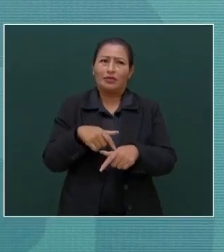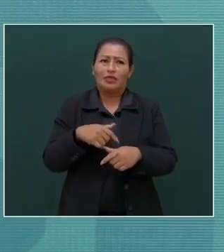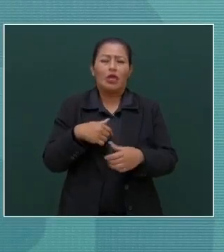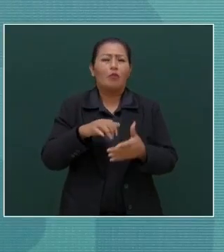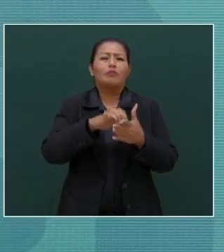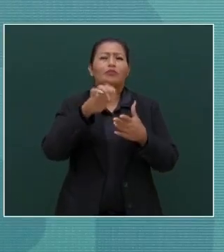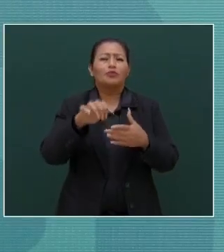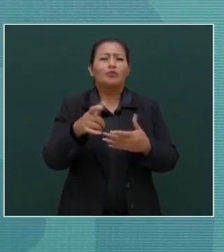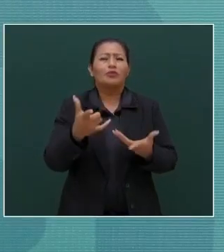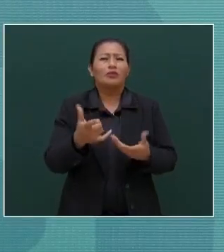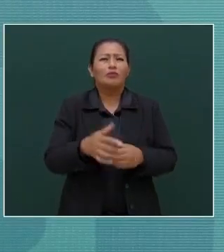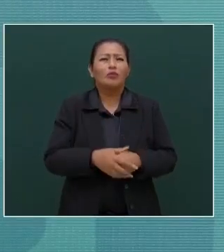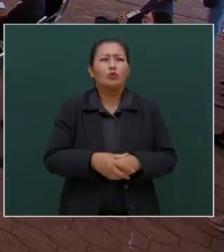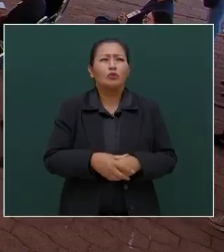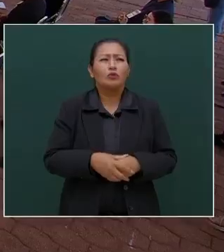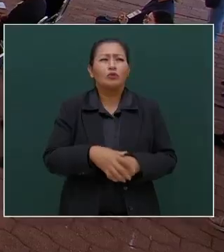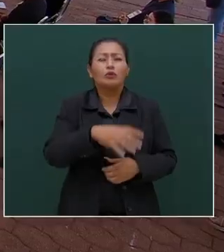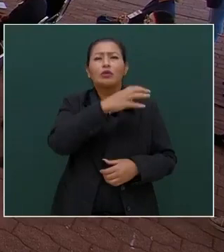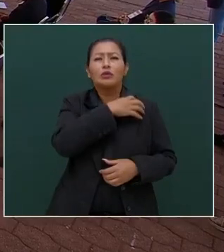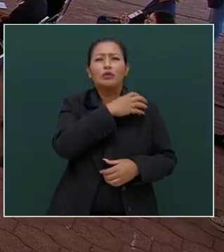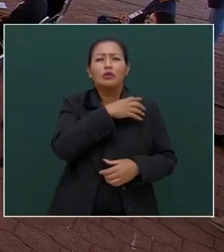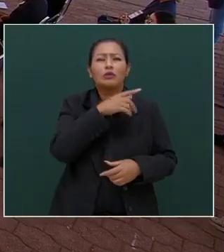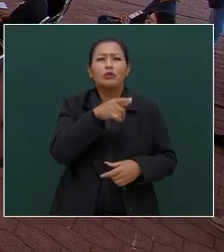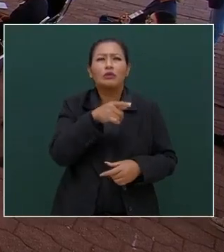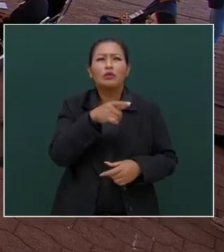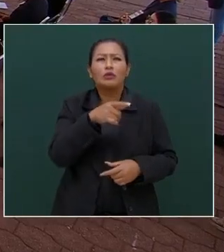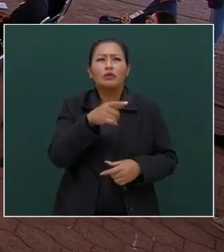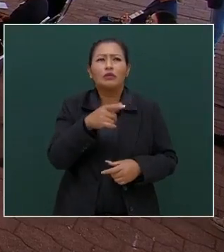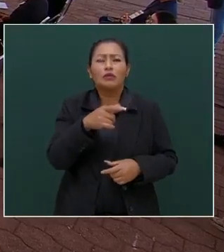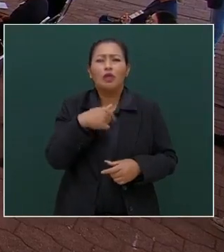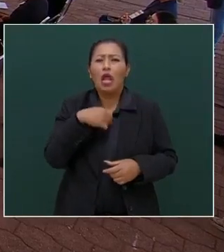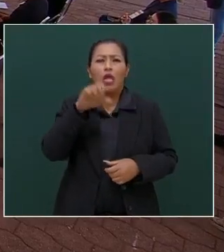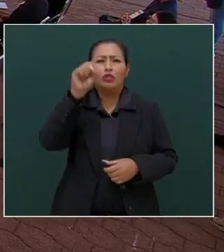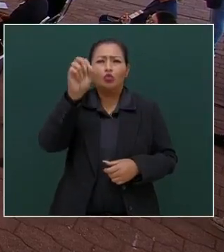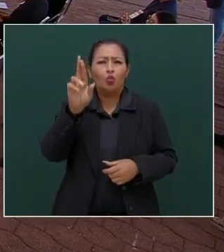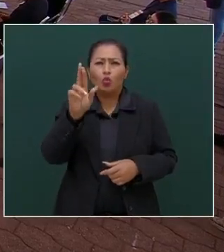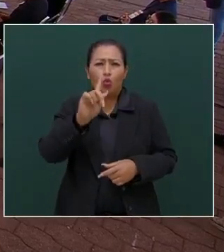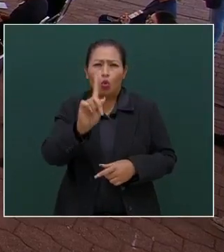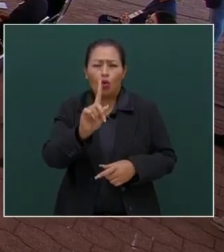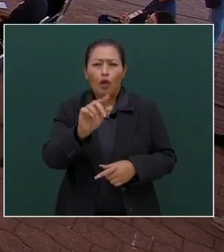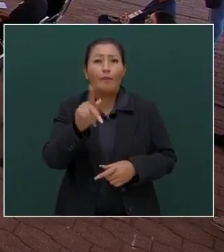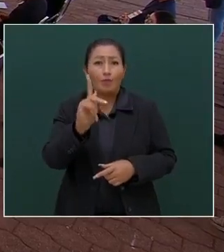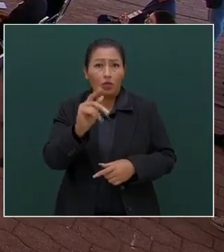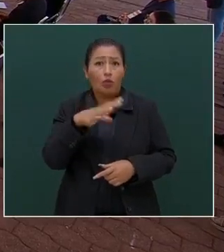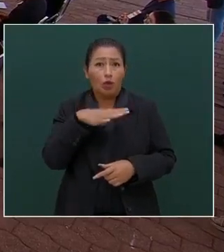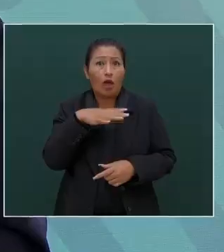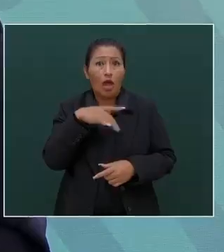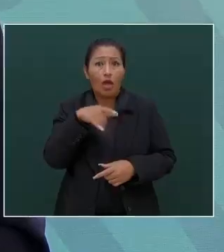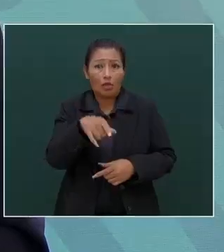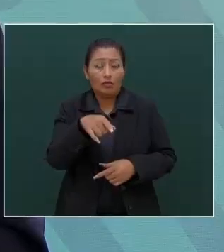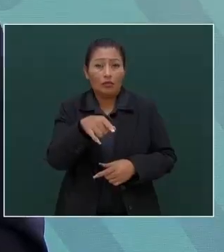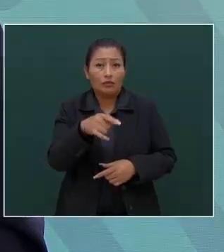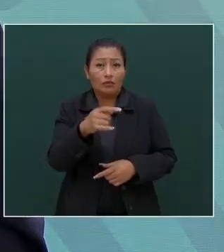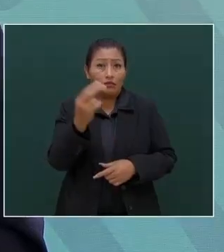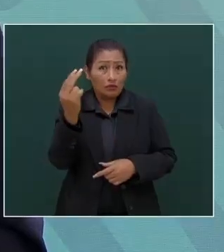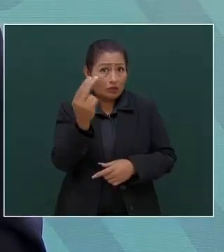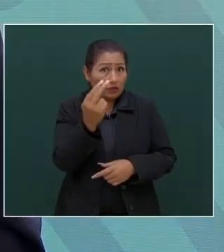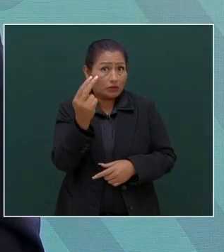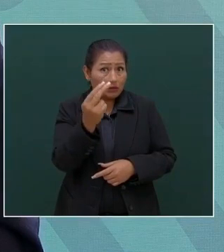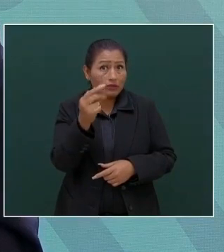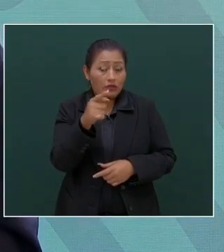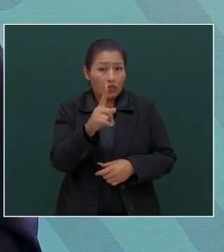por ejemplo, el general, aunque no es el sur, pero es una zona que también se